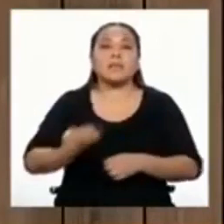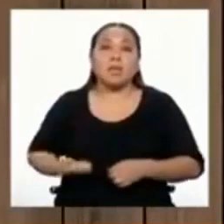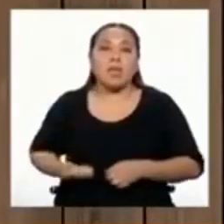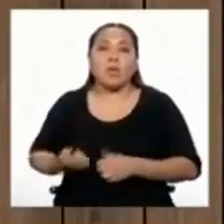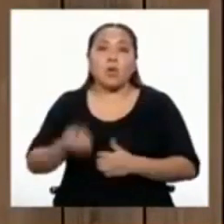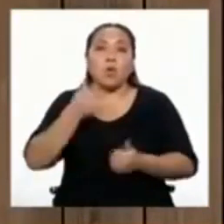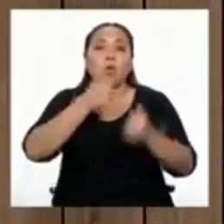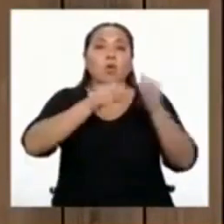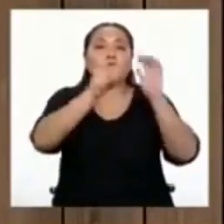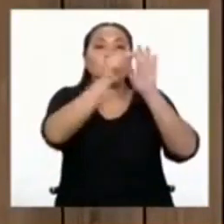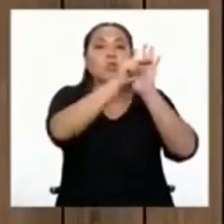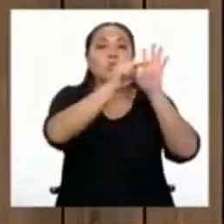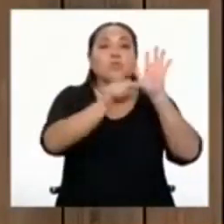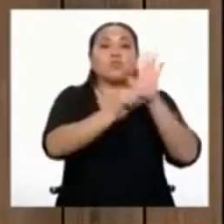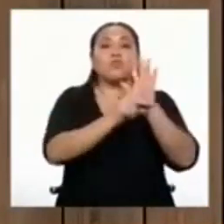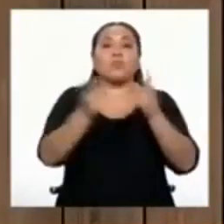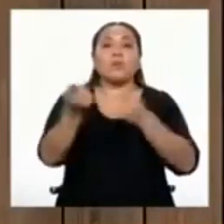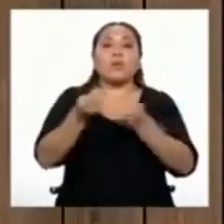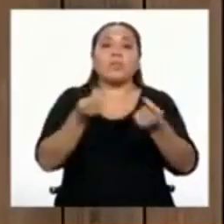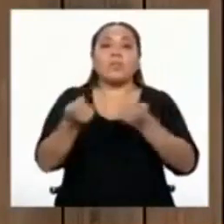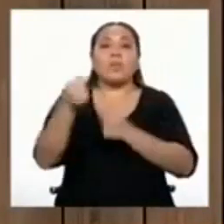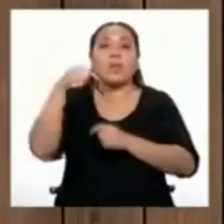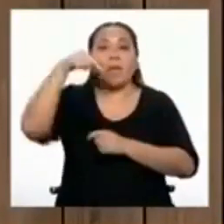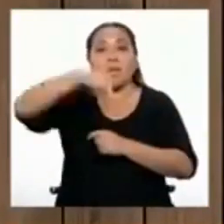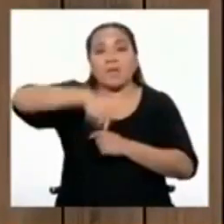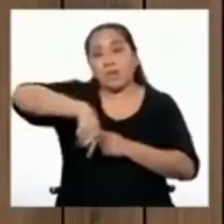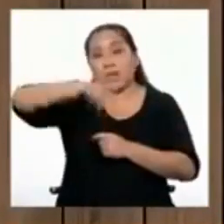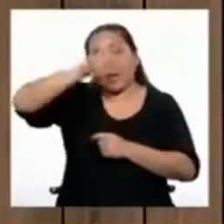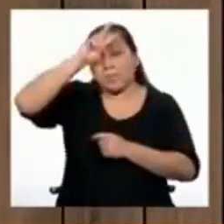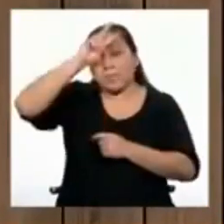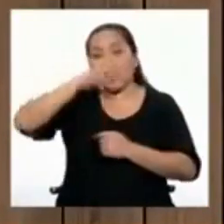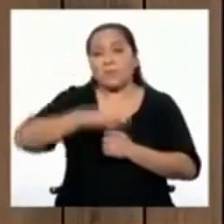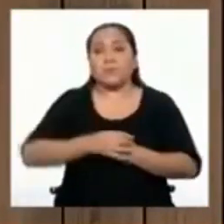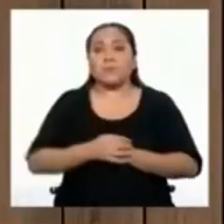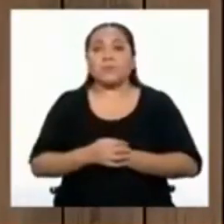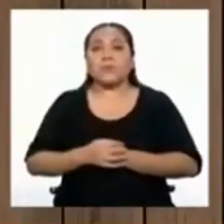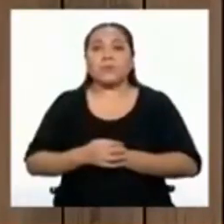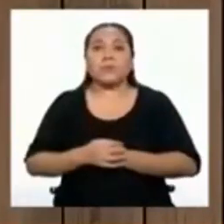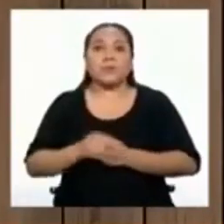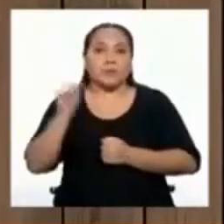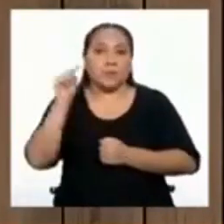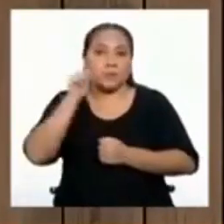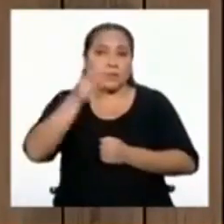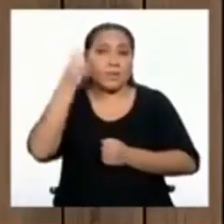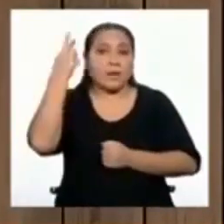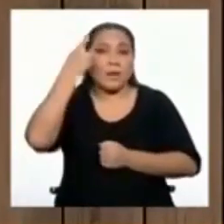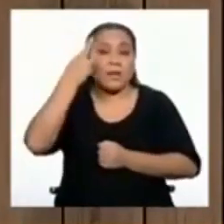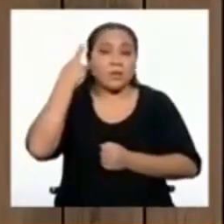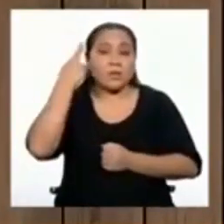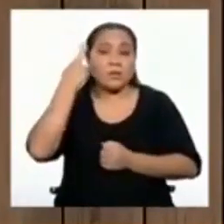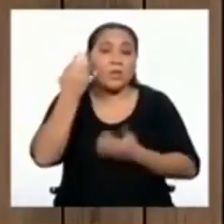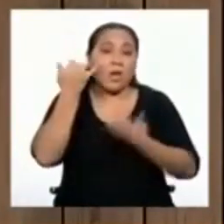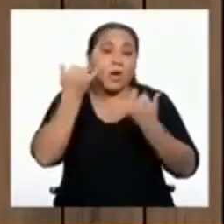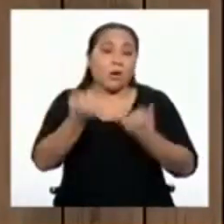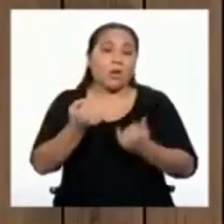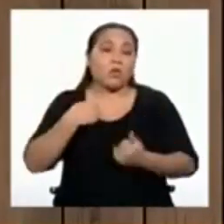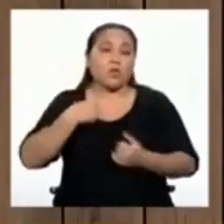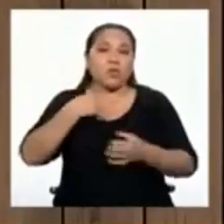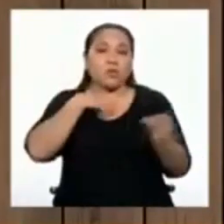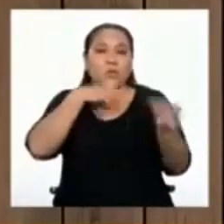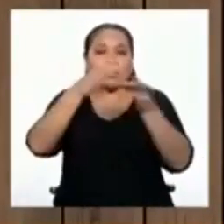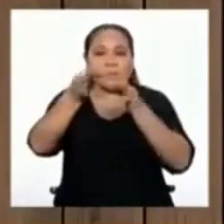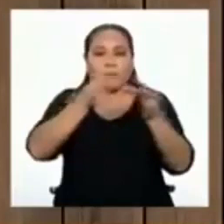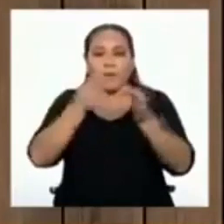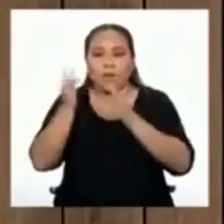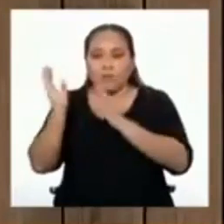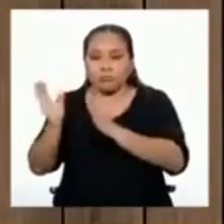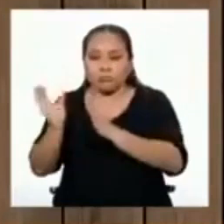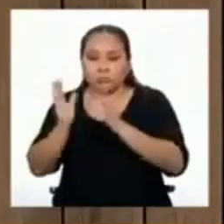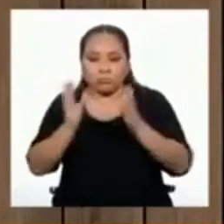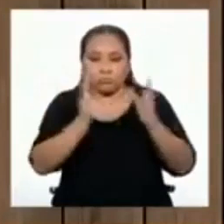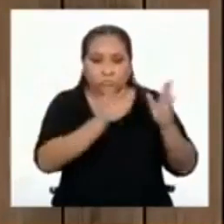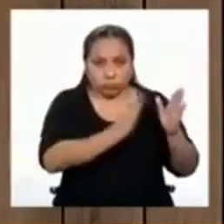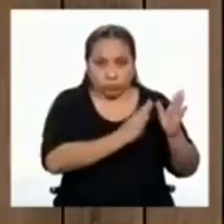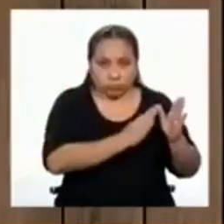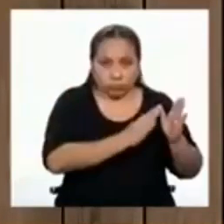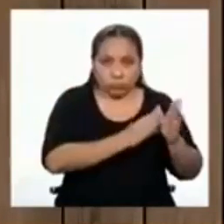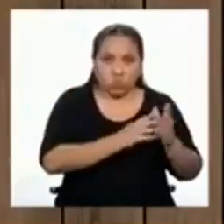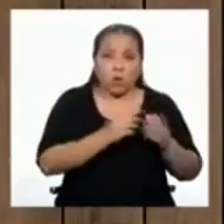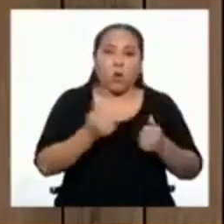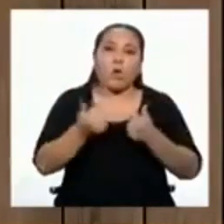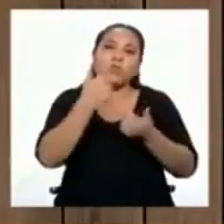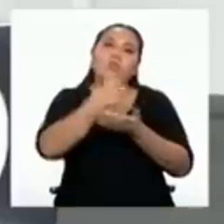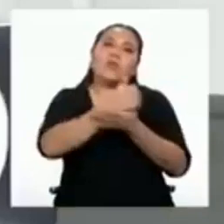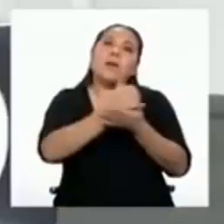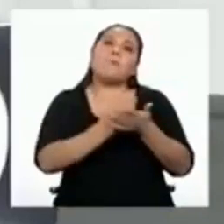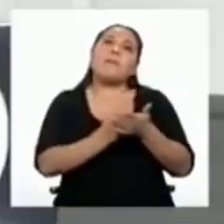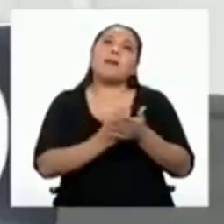normas que rigen en nuestro país. Por algo, ahora te he explicado toda la estructura del Estado y cuáles son